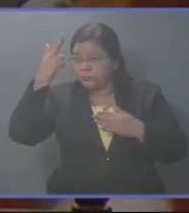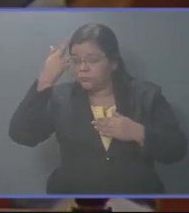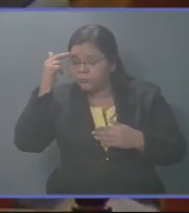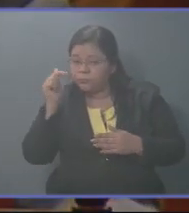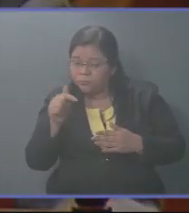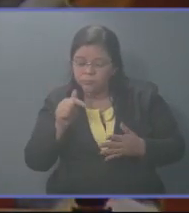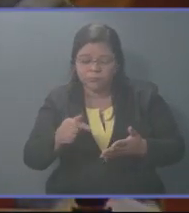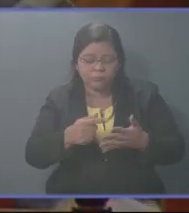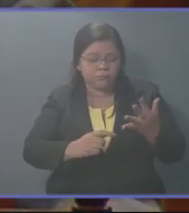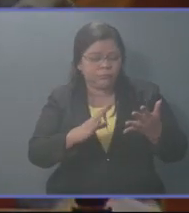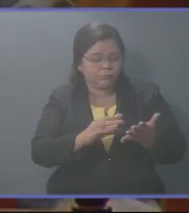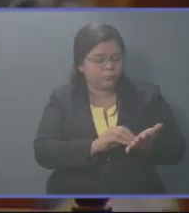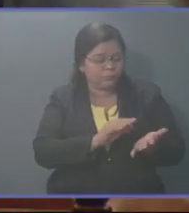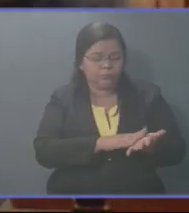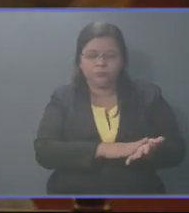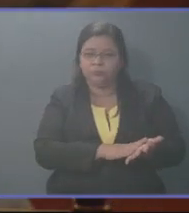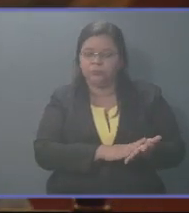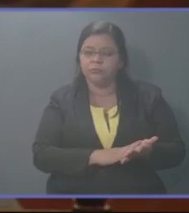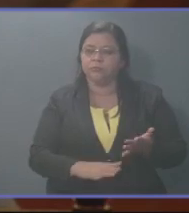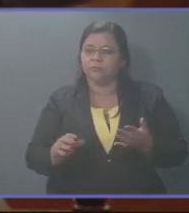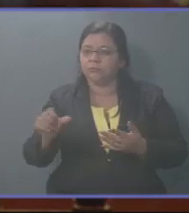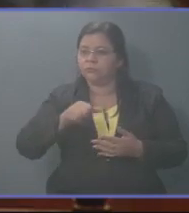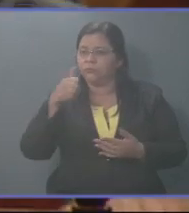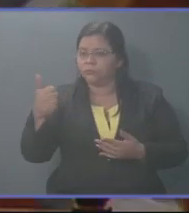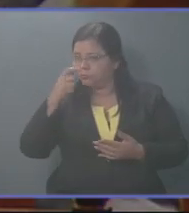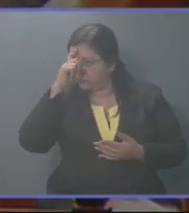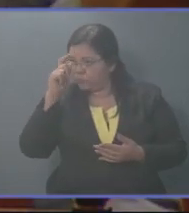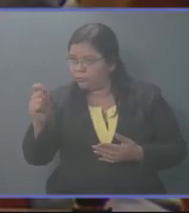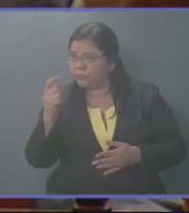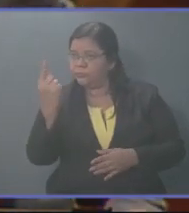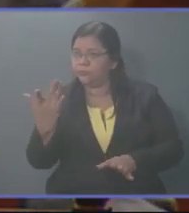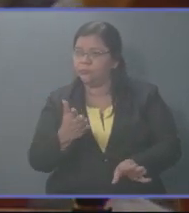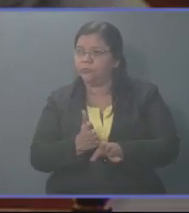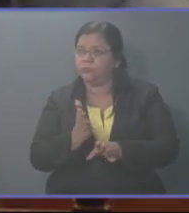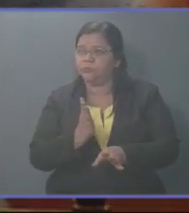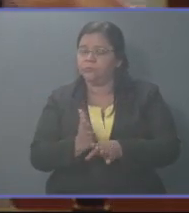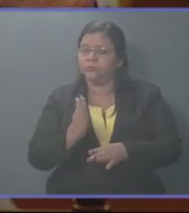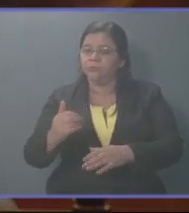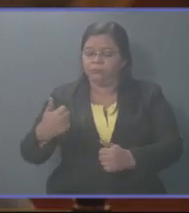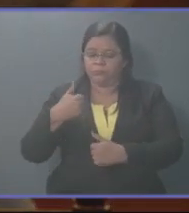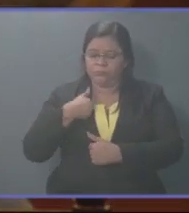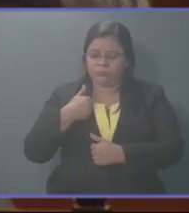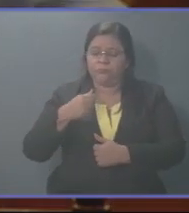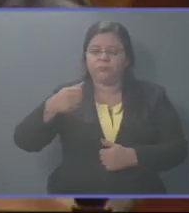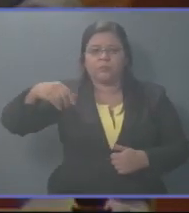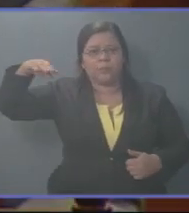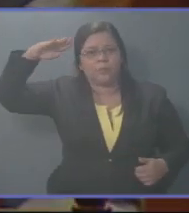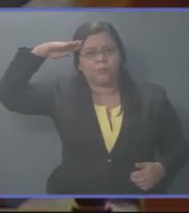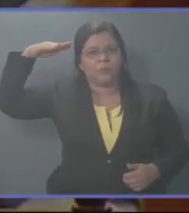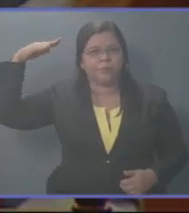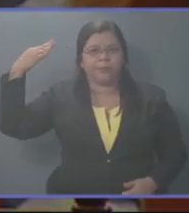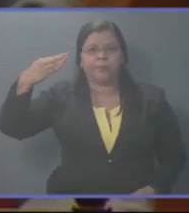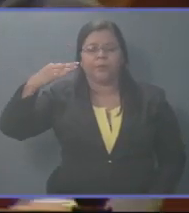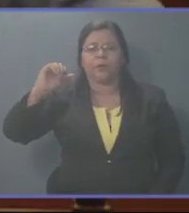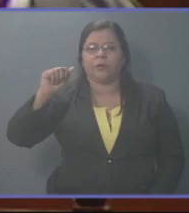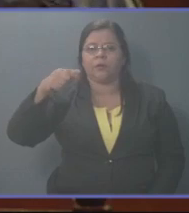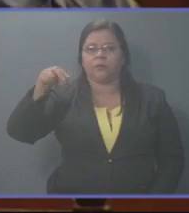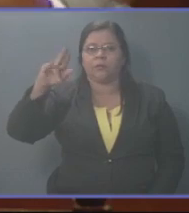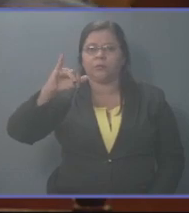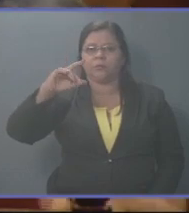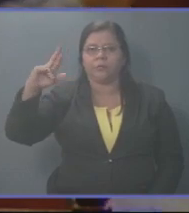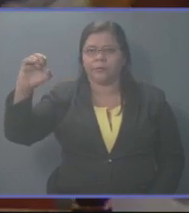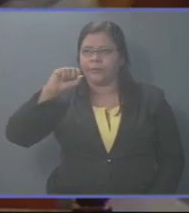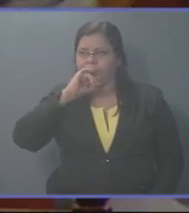Constitución, otro honorable profesional de las armas, el general Aguirre,